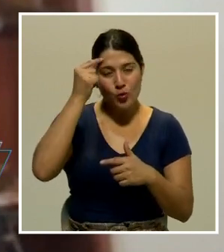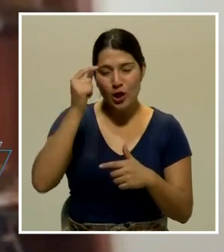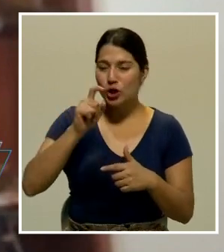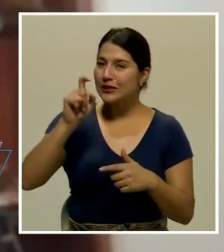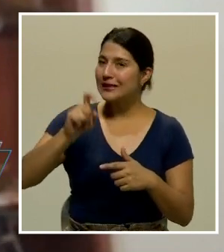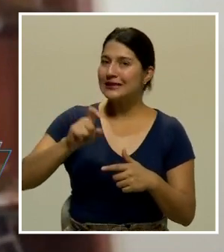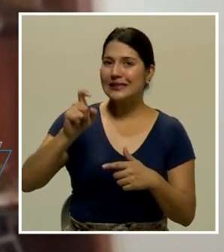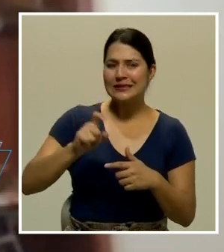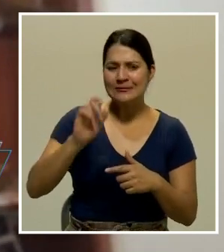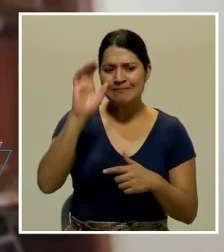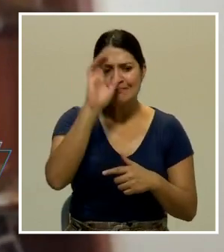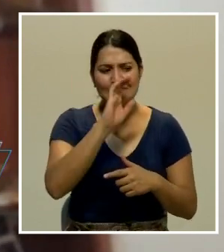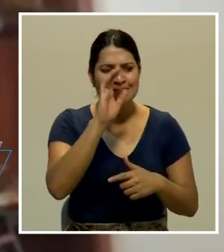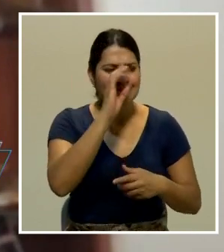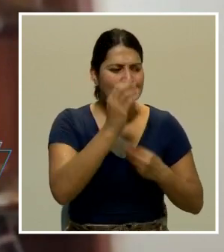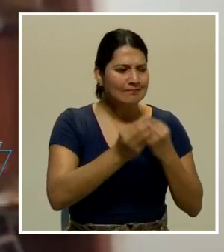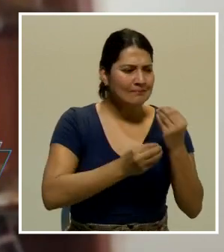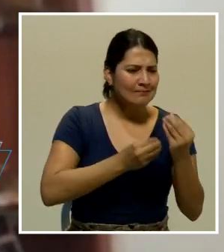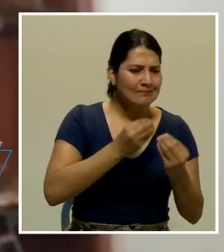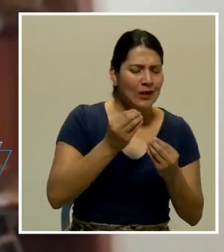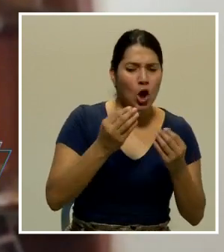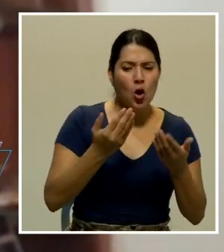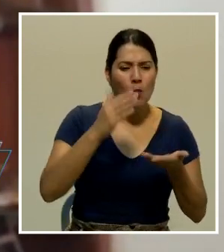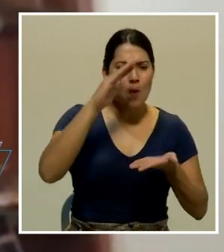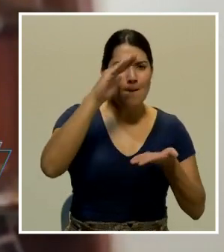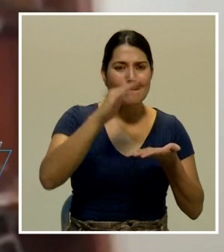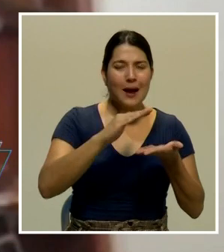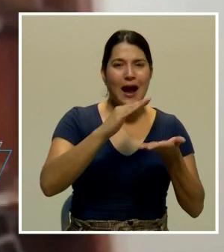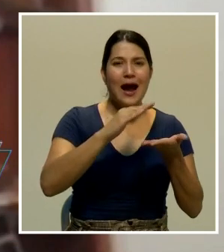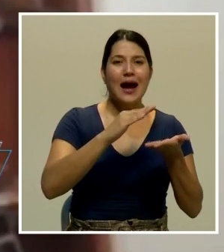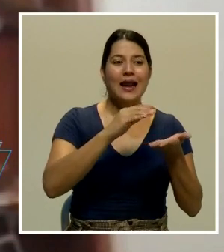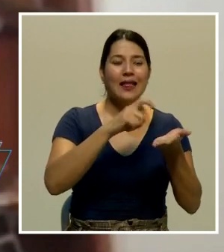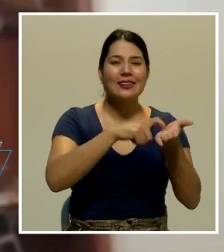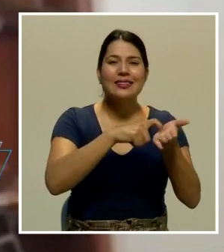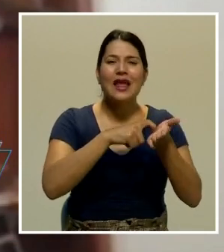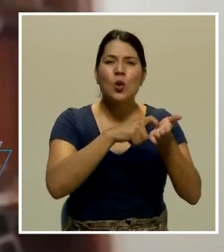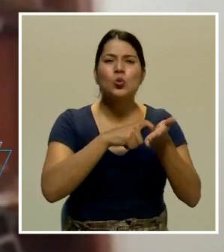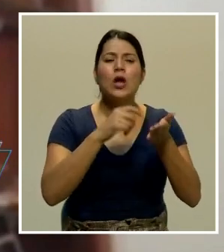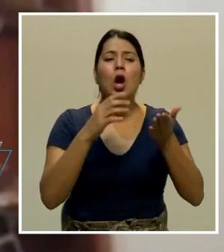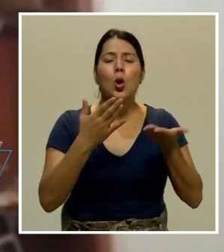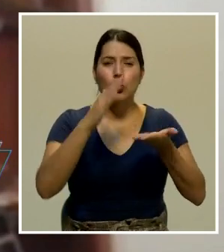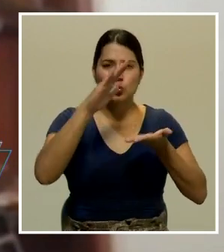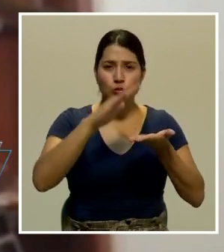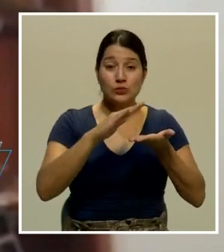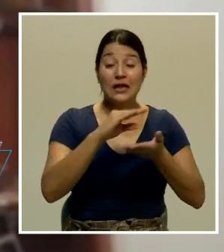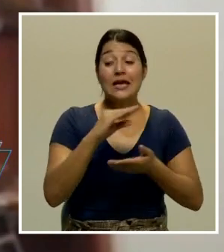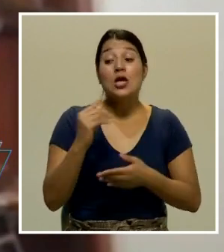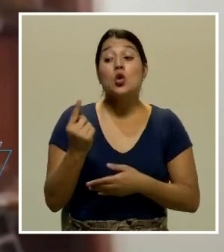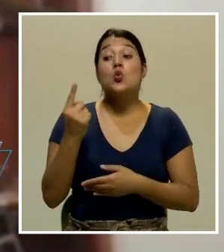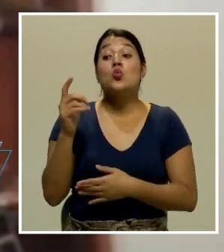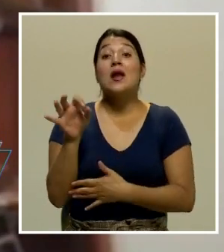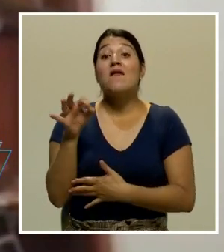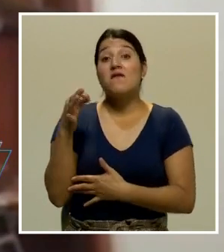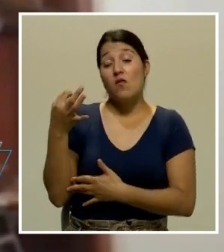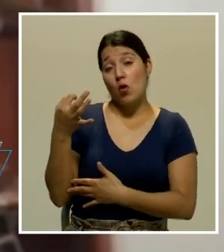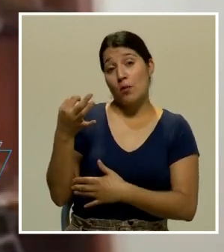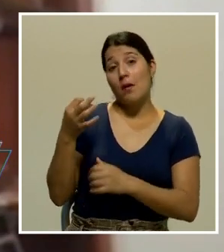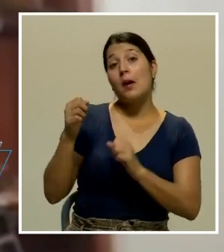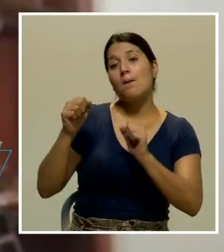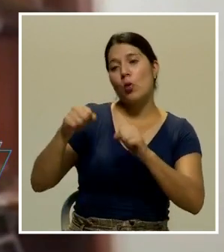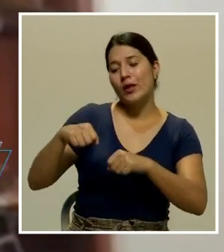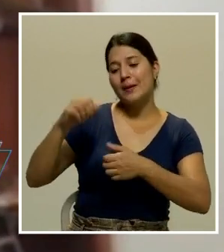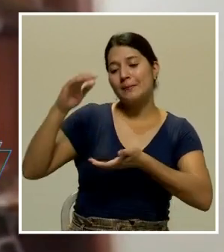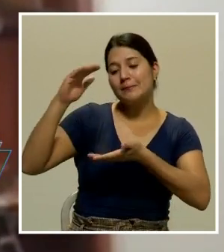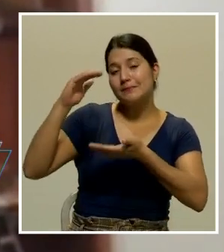reducir el tamaño de su deuda y la única forma o una de las formas que tiene es reducir su